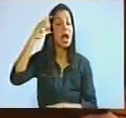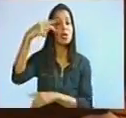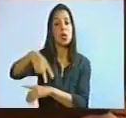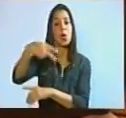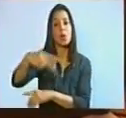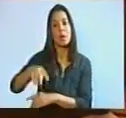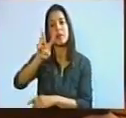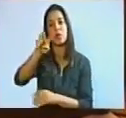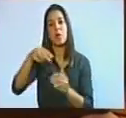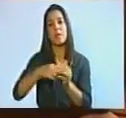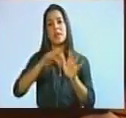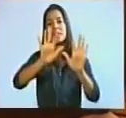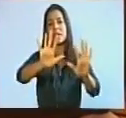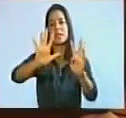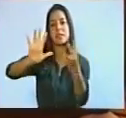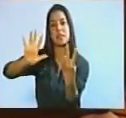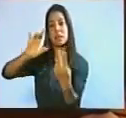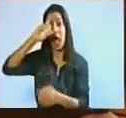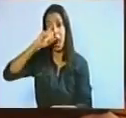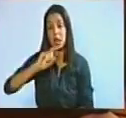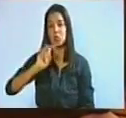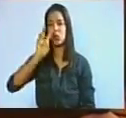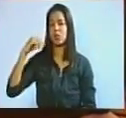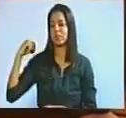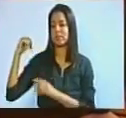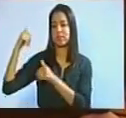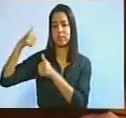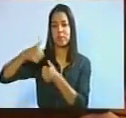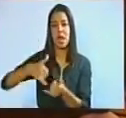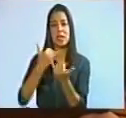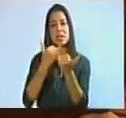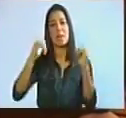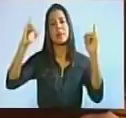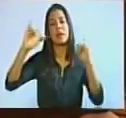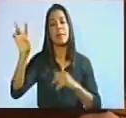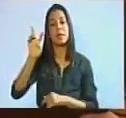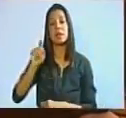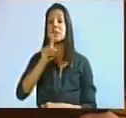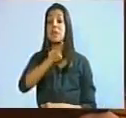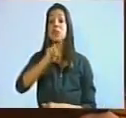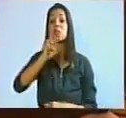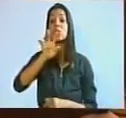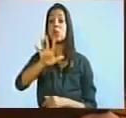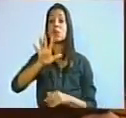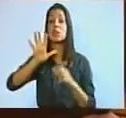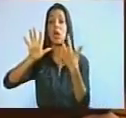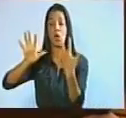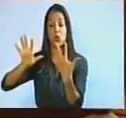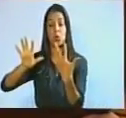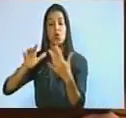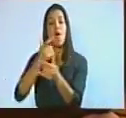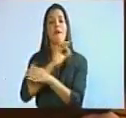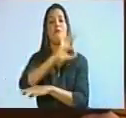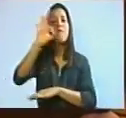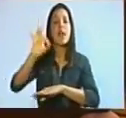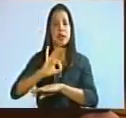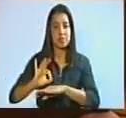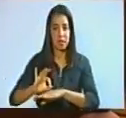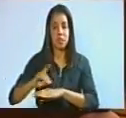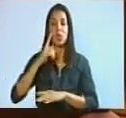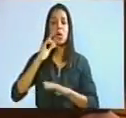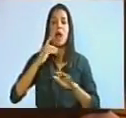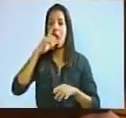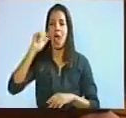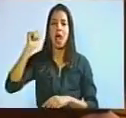de 2017, año 207 de la Independencia, 158 de la Federación y 18 de la